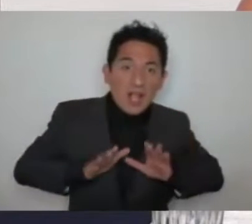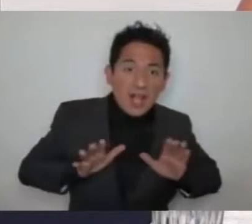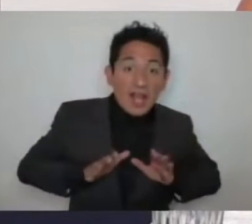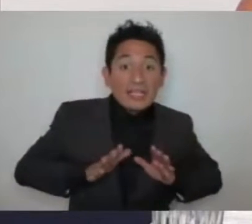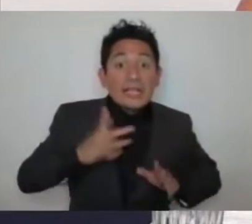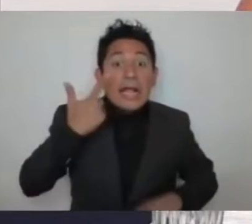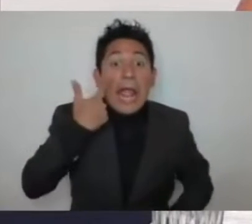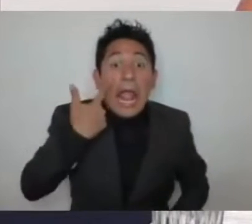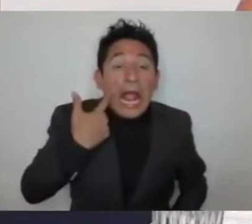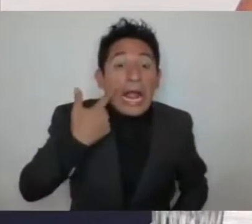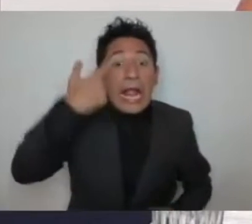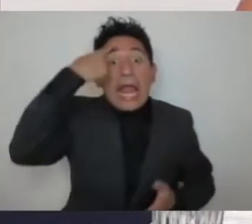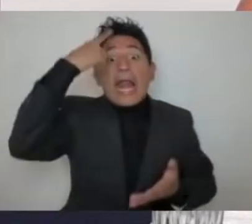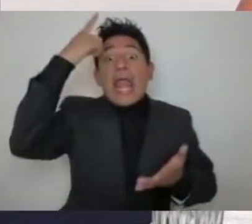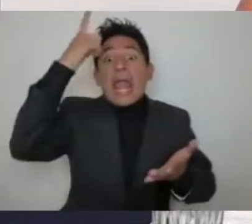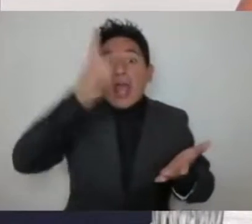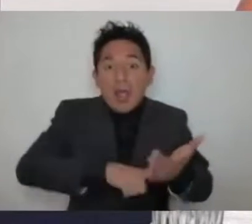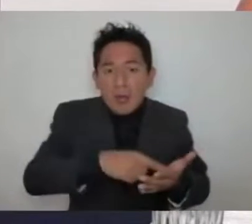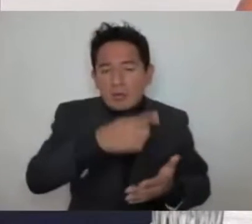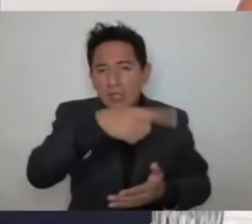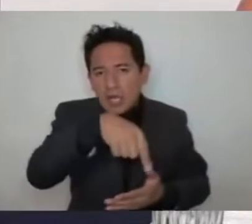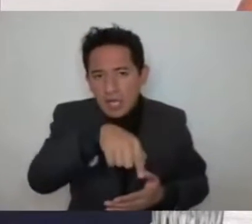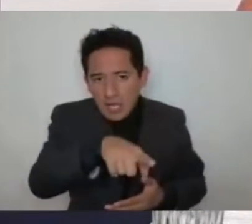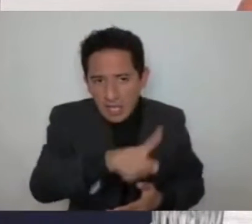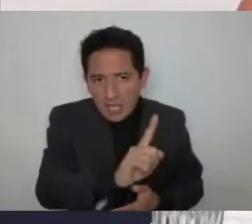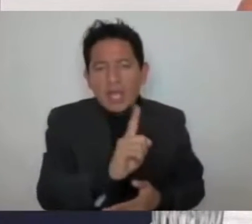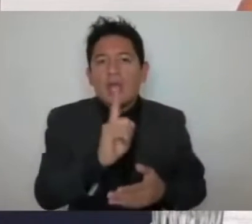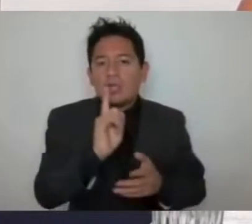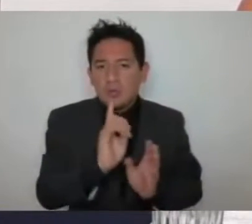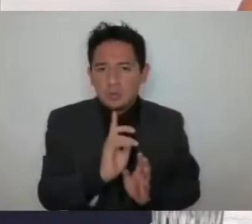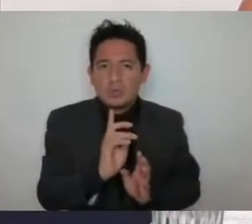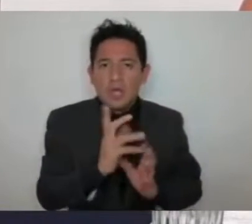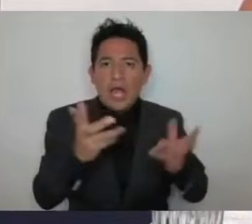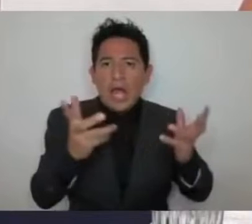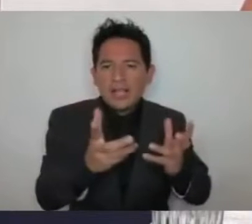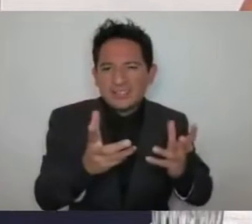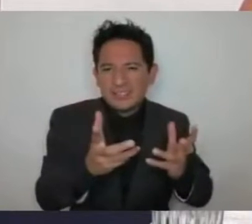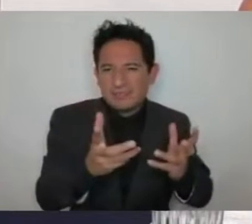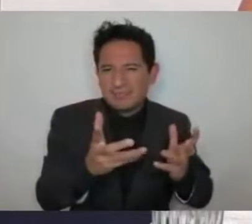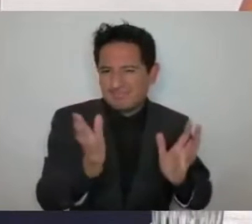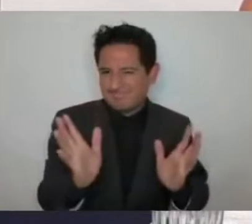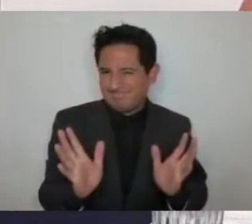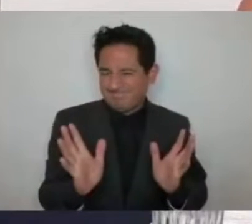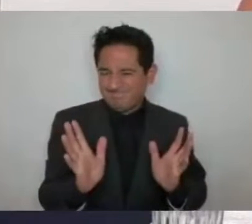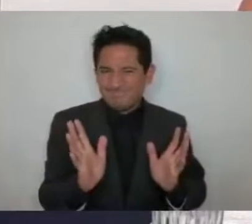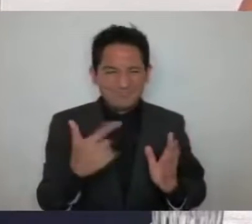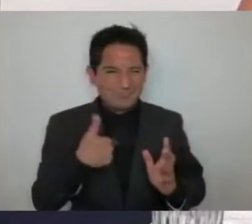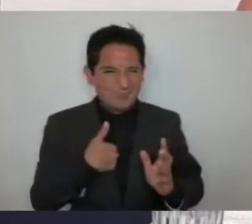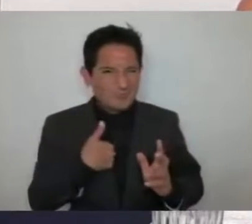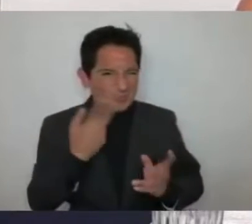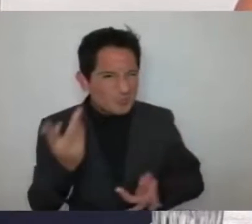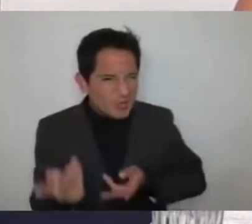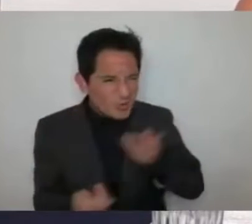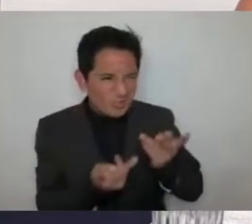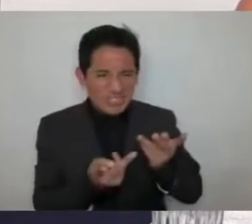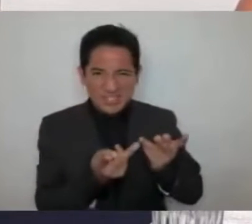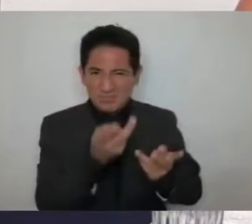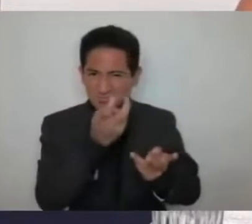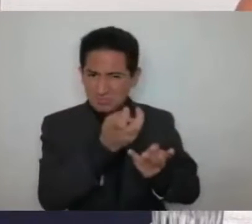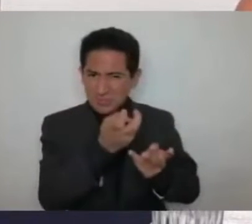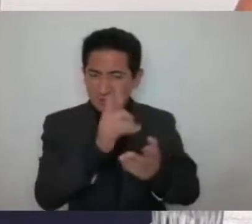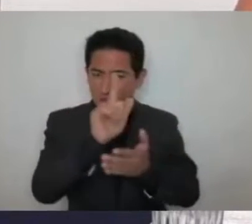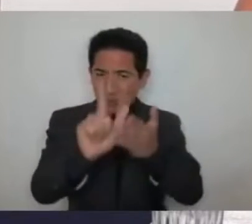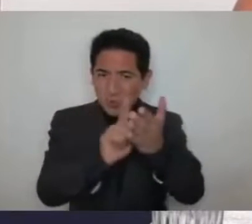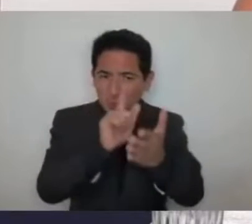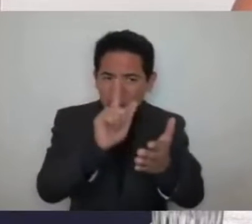recomendaría verificar si esa detención Es legal o no porque tal vez en una dos horas o tres van a tener una audiencia